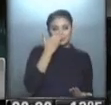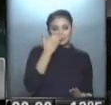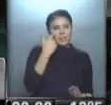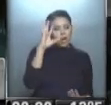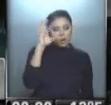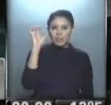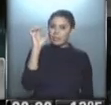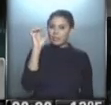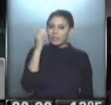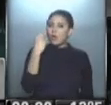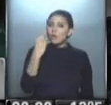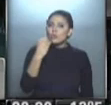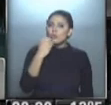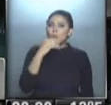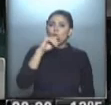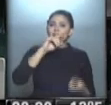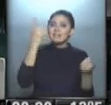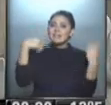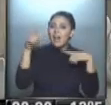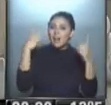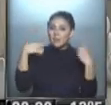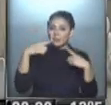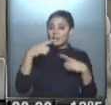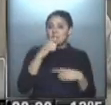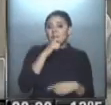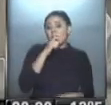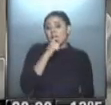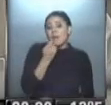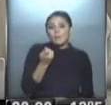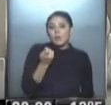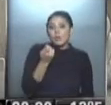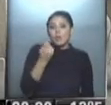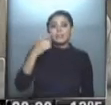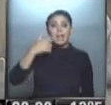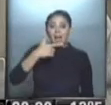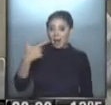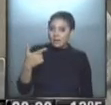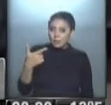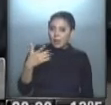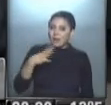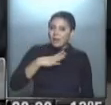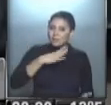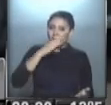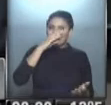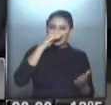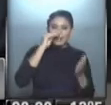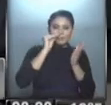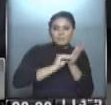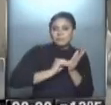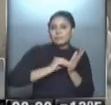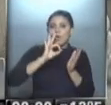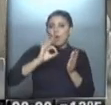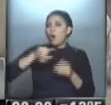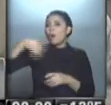recordarle a la gente cómo tiene que hacer el trámite para que si uno tiene un arma que no estaba identificada o que lo